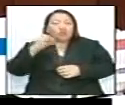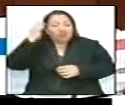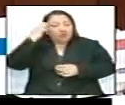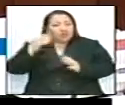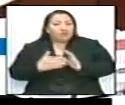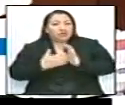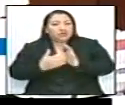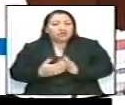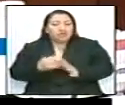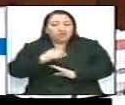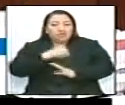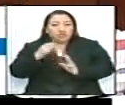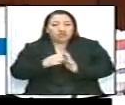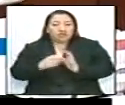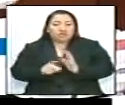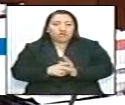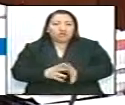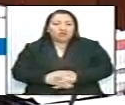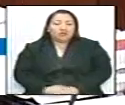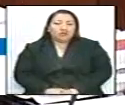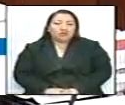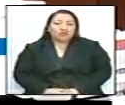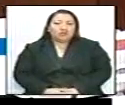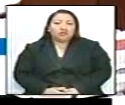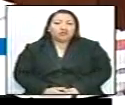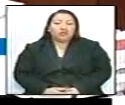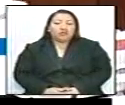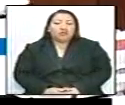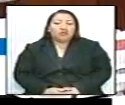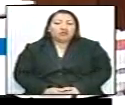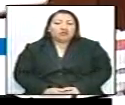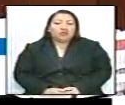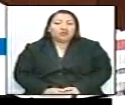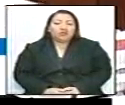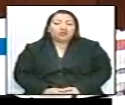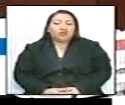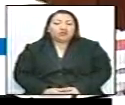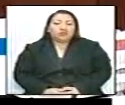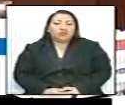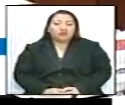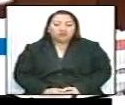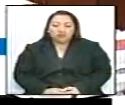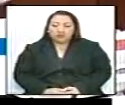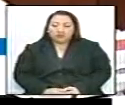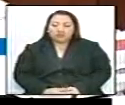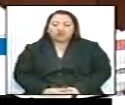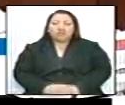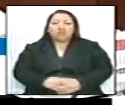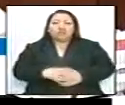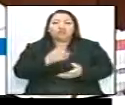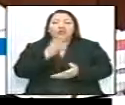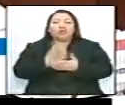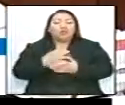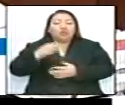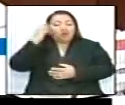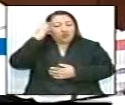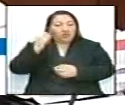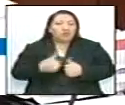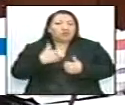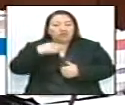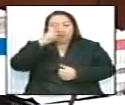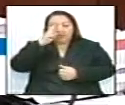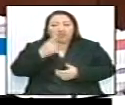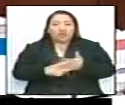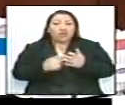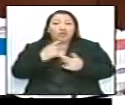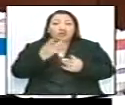presentó el proyecto de ley, precisamente porque desde esa fecha se veía la grave crisis política que está viviendo el Perú, que